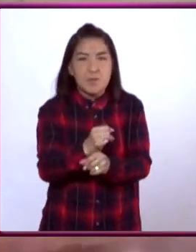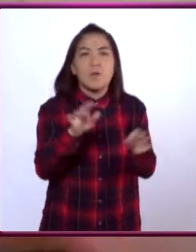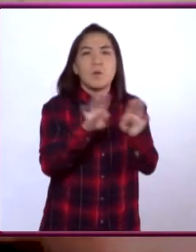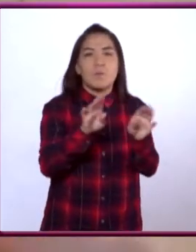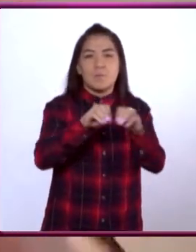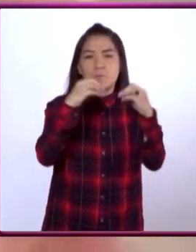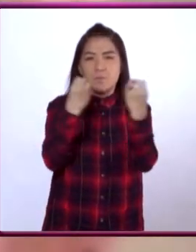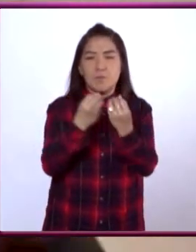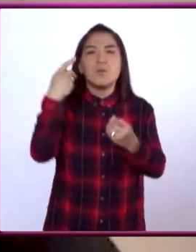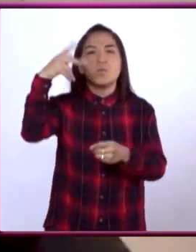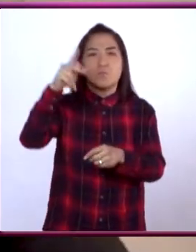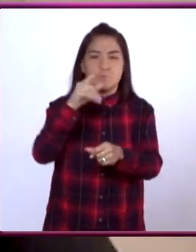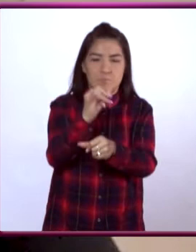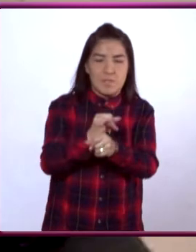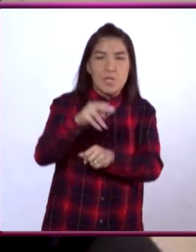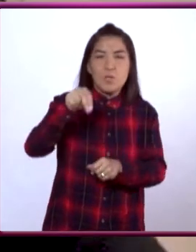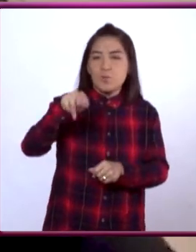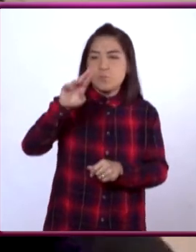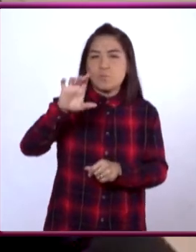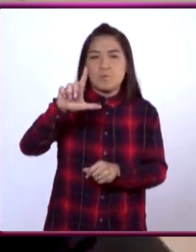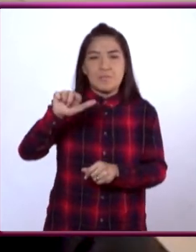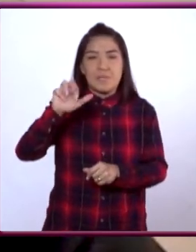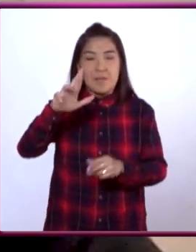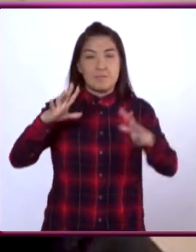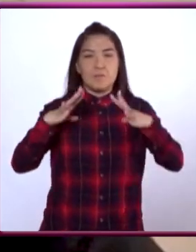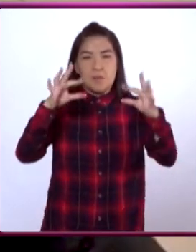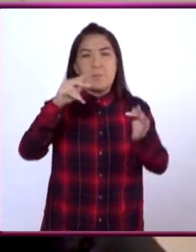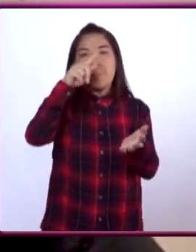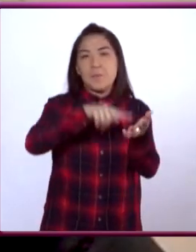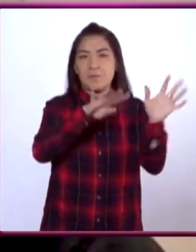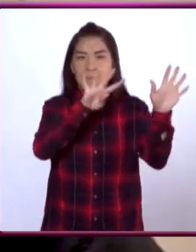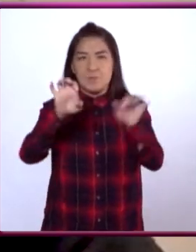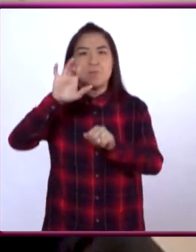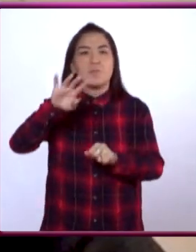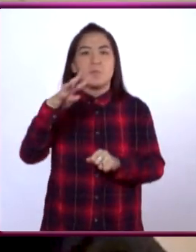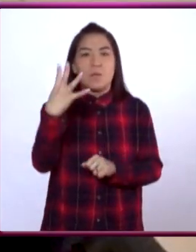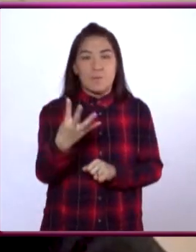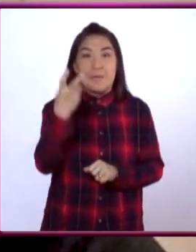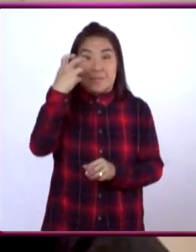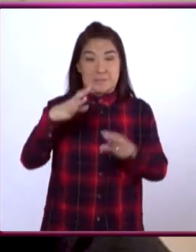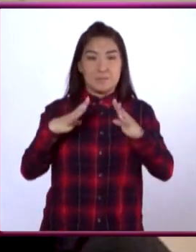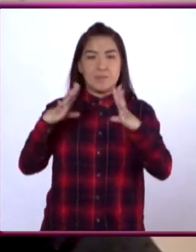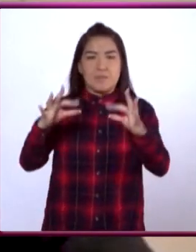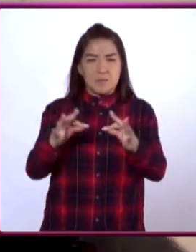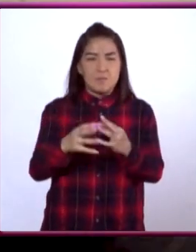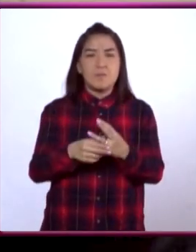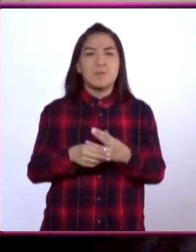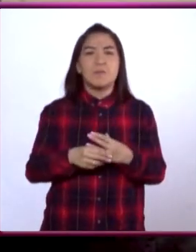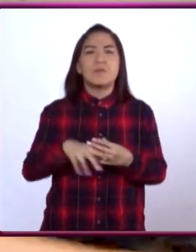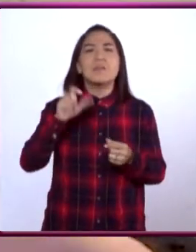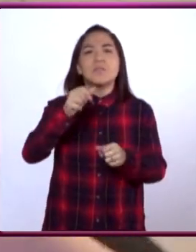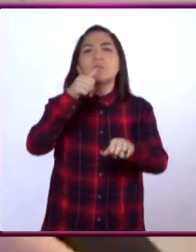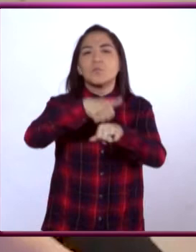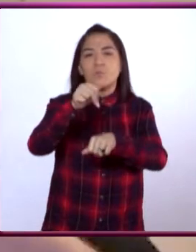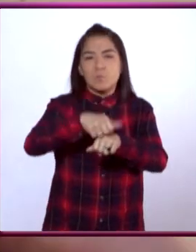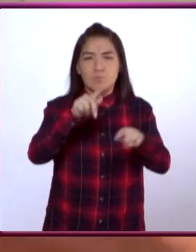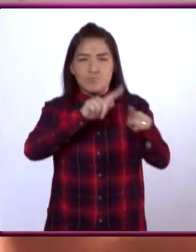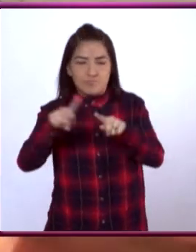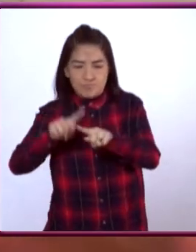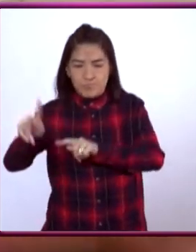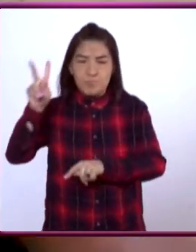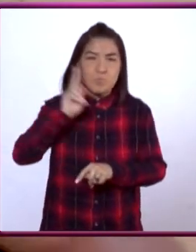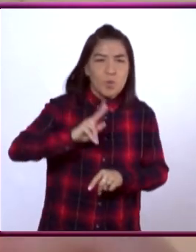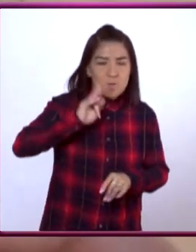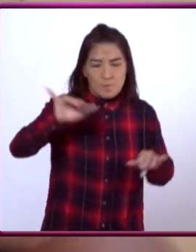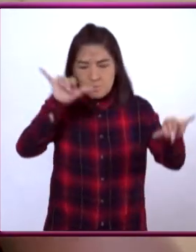Es la Organización Europea de Investigación Nuclear, se fundó por el año 1954 y básicamente comprende un gran número